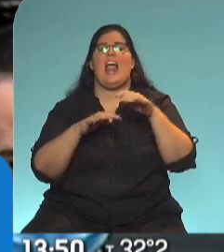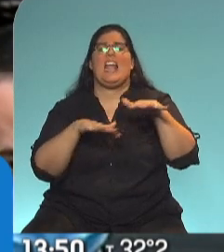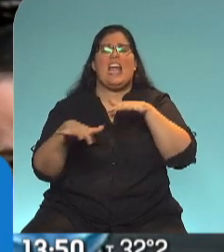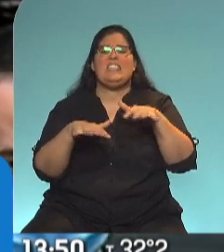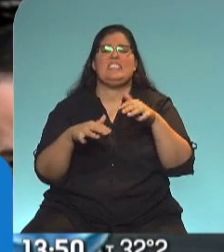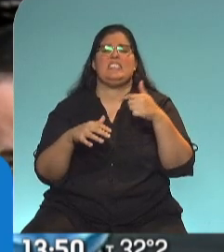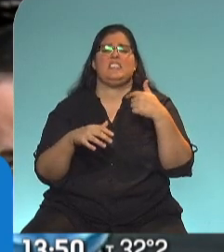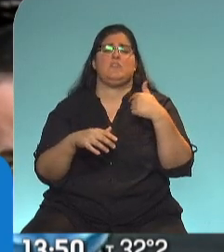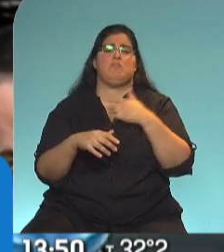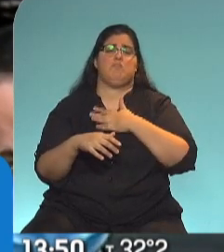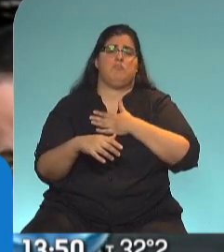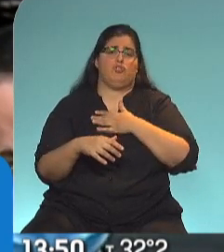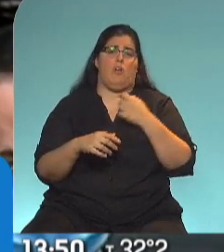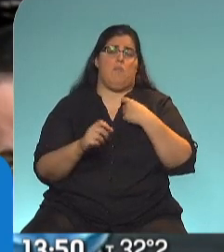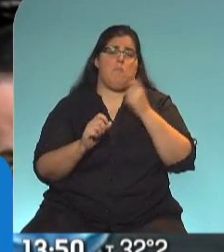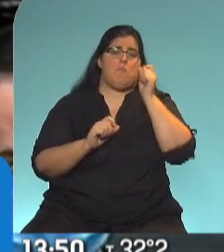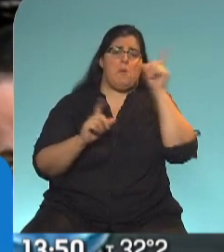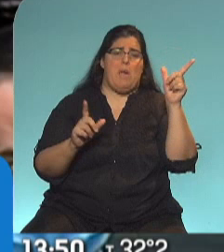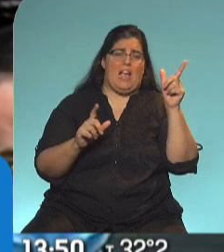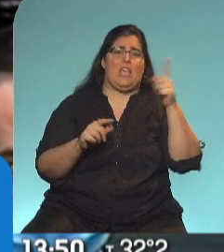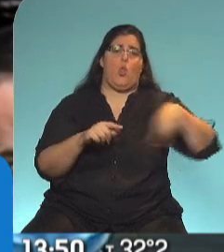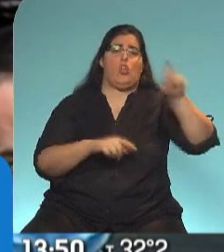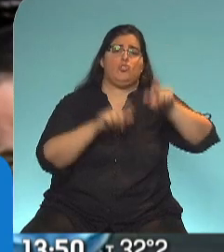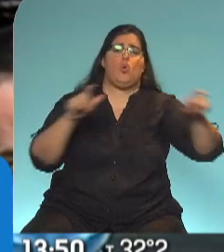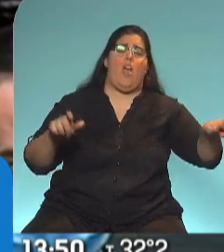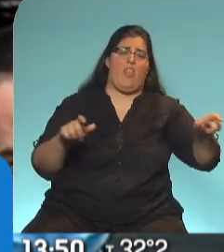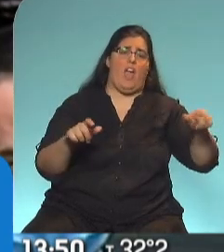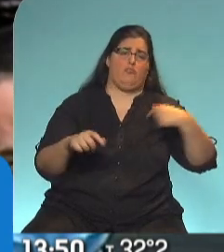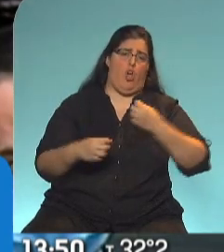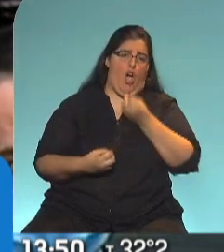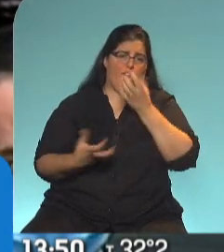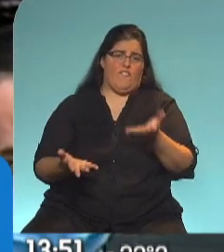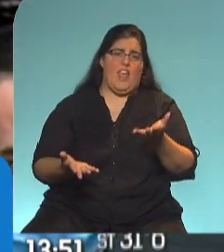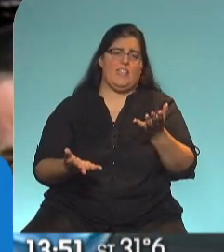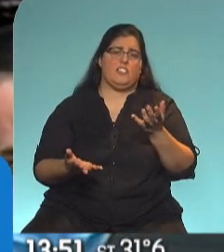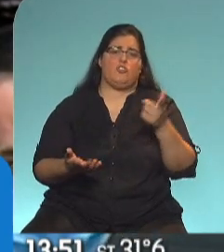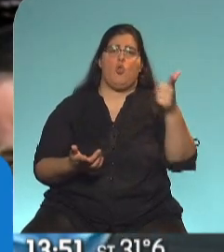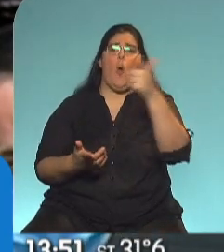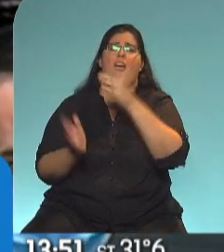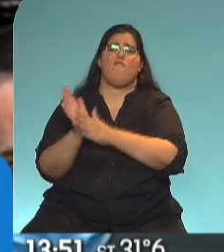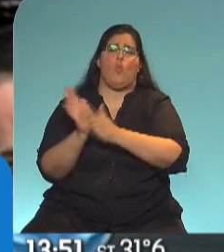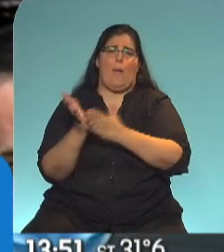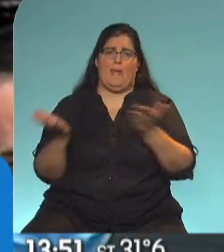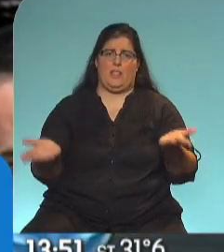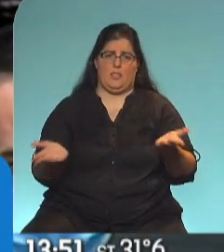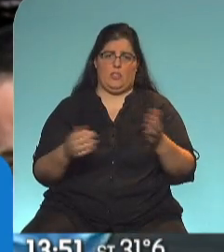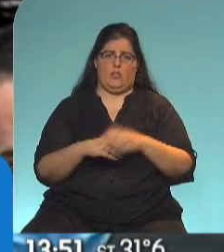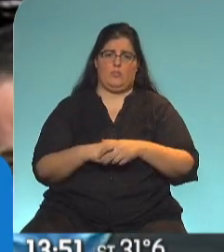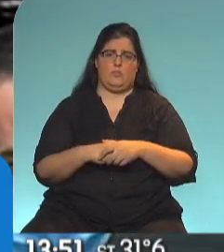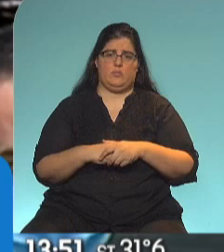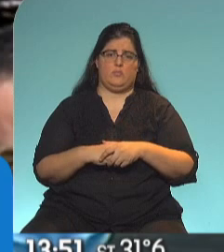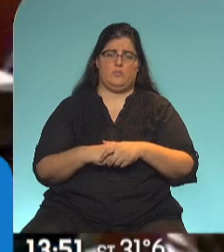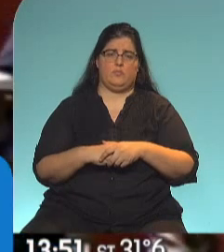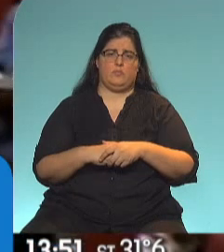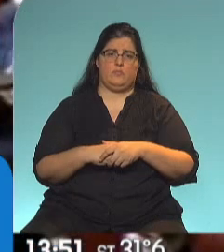cittadini, ma devo confessarlo, io stesso non ravviso alcun plausibile fondamento.